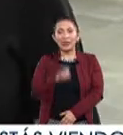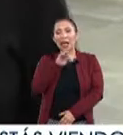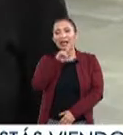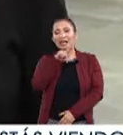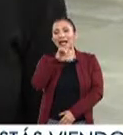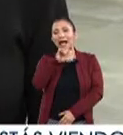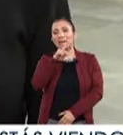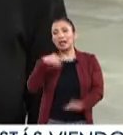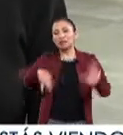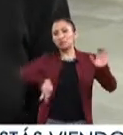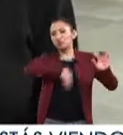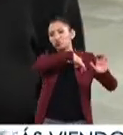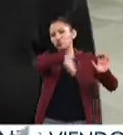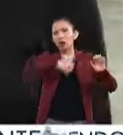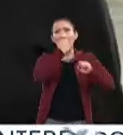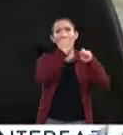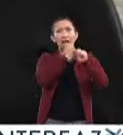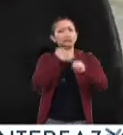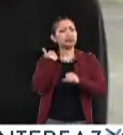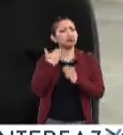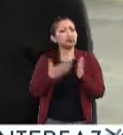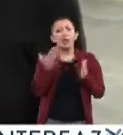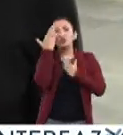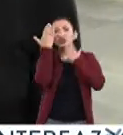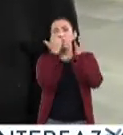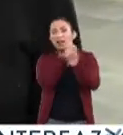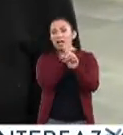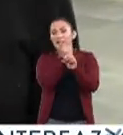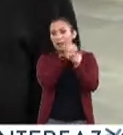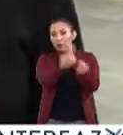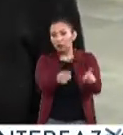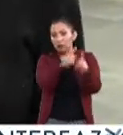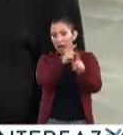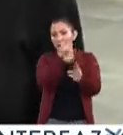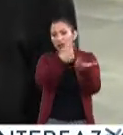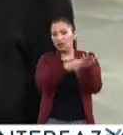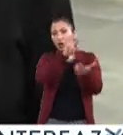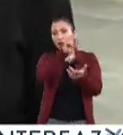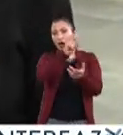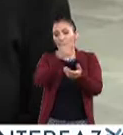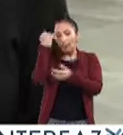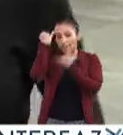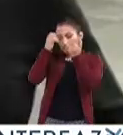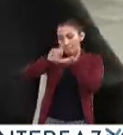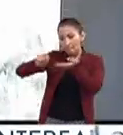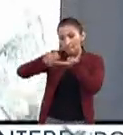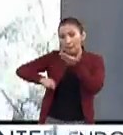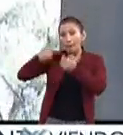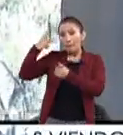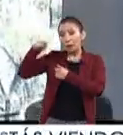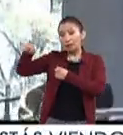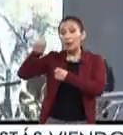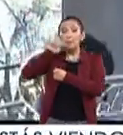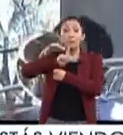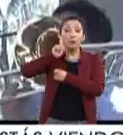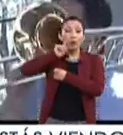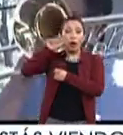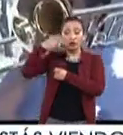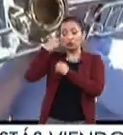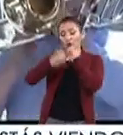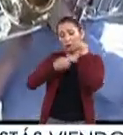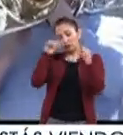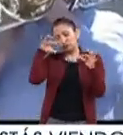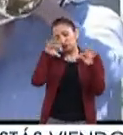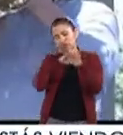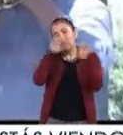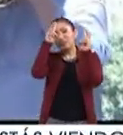Erika Vega es violinista desde hace muchos años. Estudió la licenciatura de música en la UNAM y composición en Puebla. Esta artista platica que sus obras se